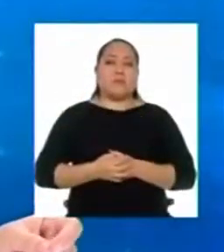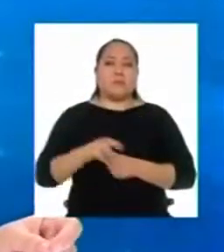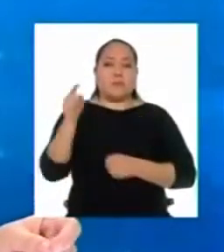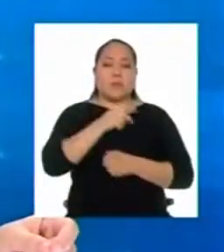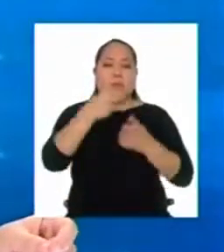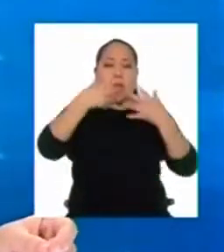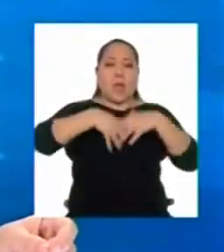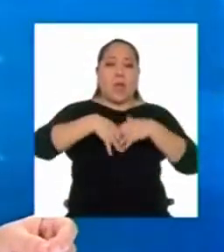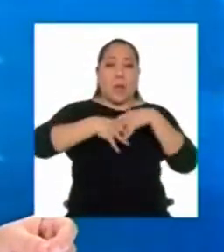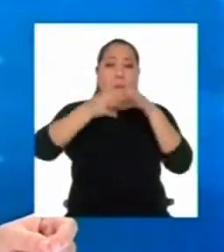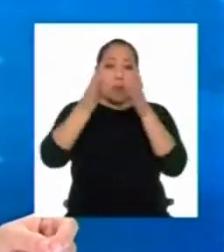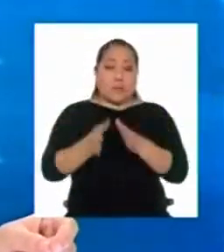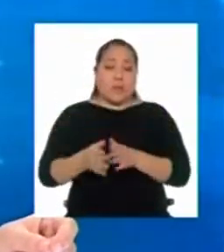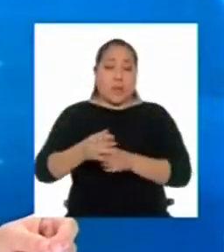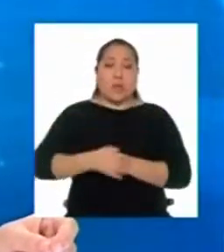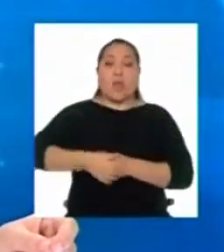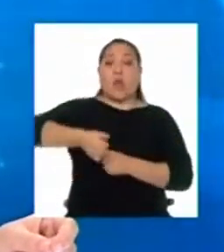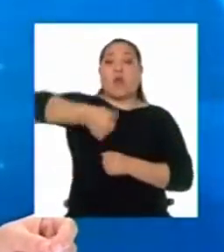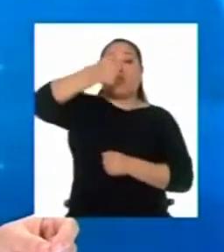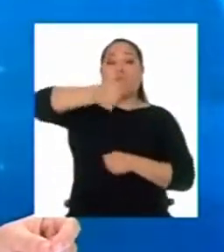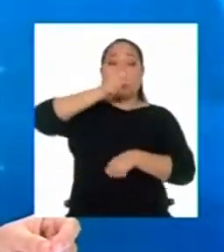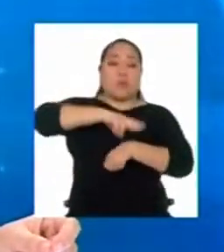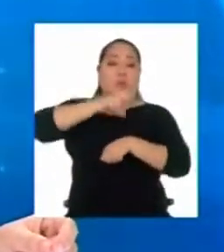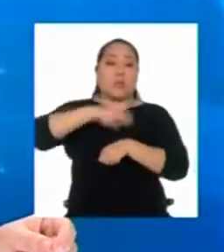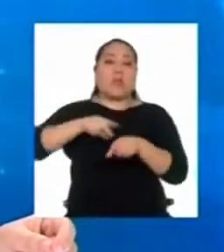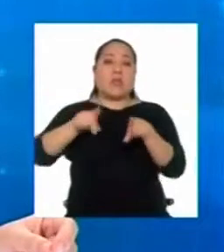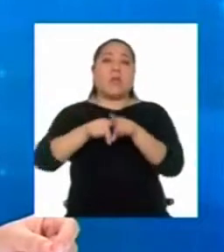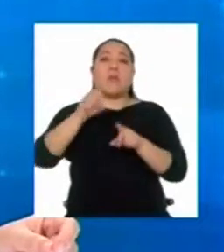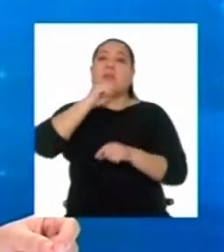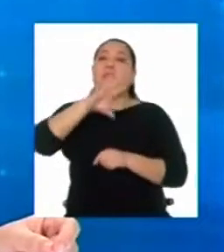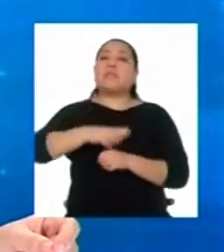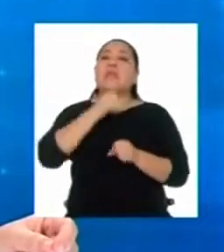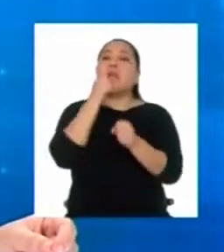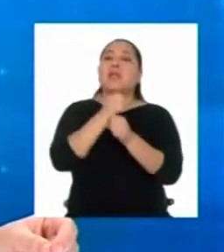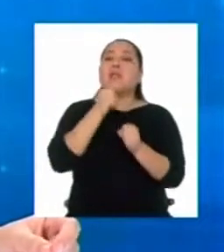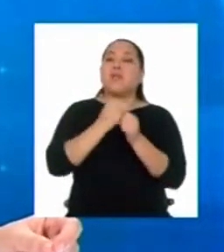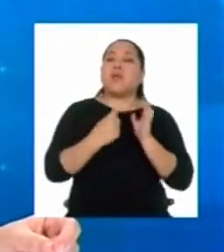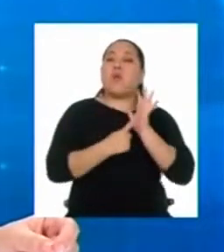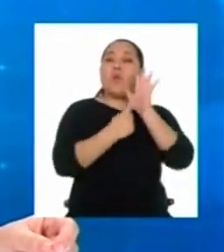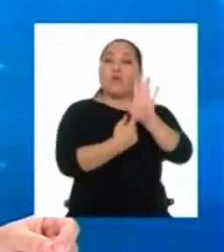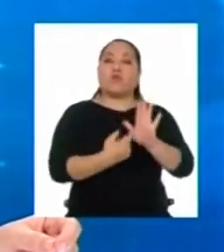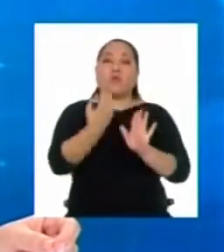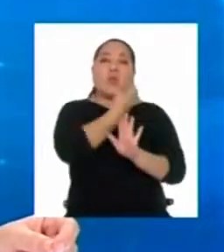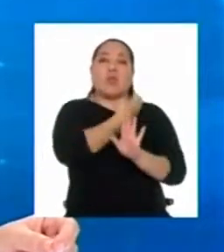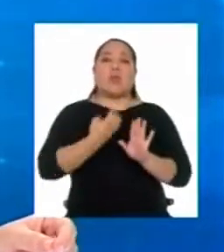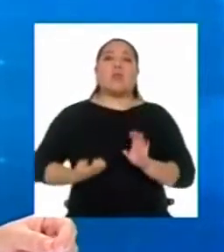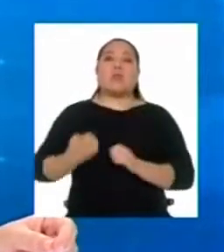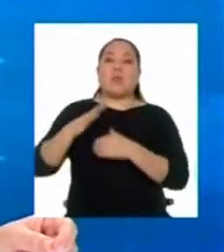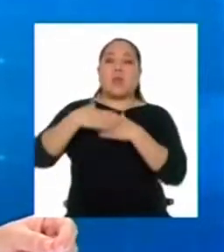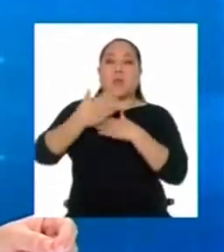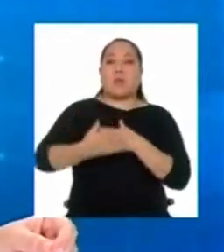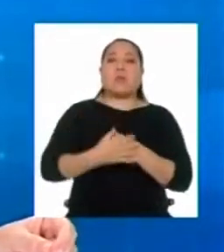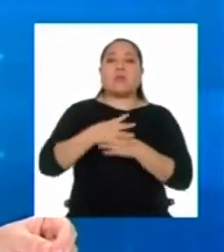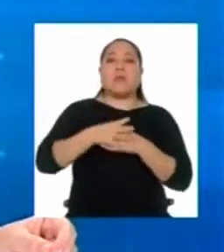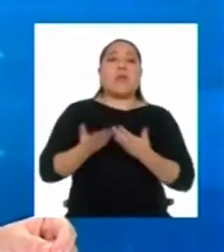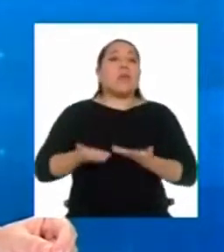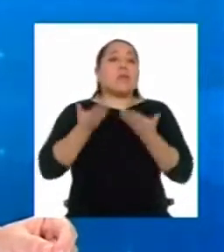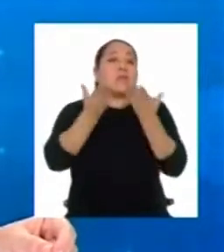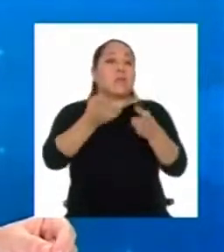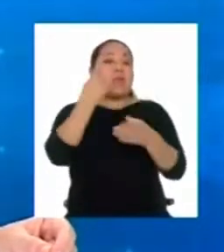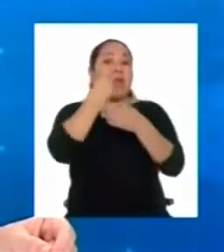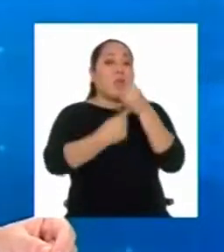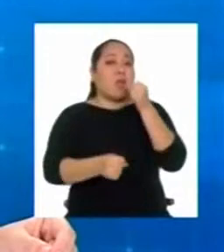nada. Y empresarios y autoridades regionales también se pronuncian sobre el trabajo que debe proyectar el Ejecutivo luego de recibir el voto de